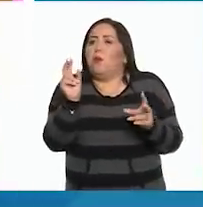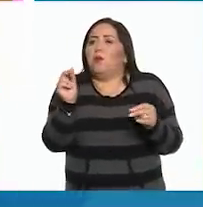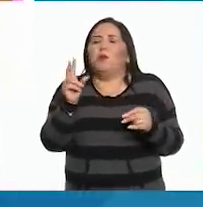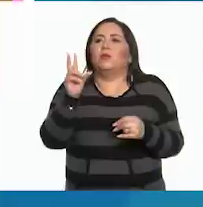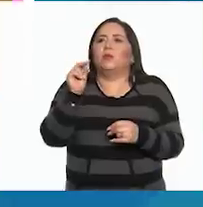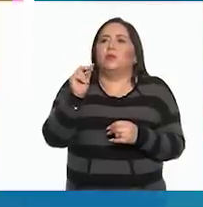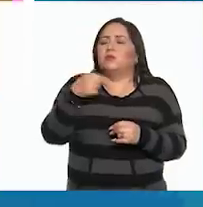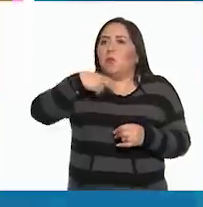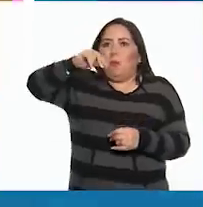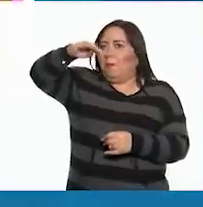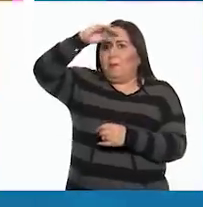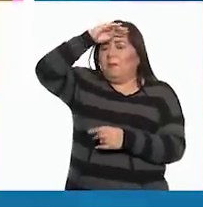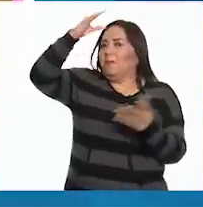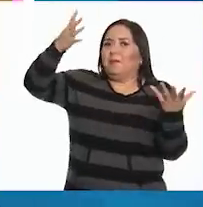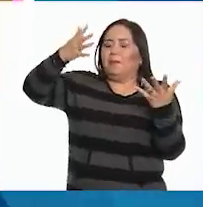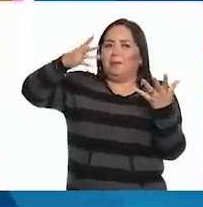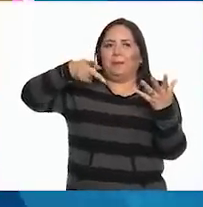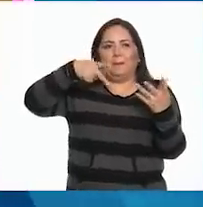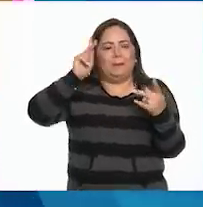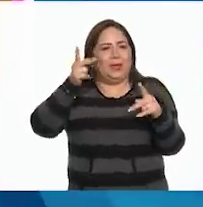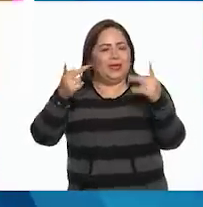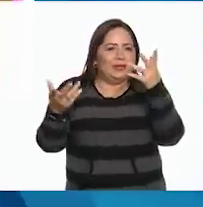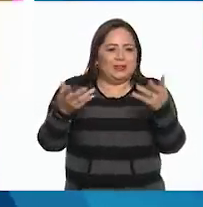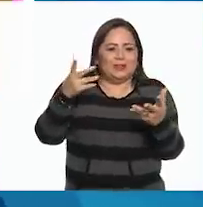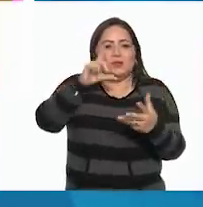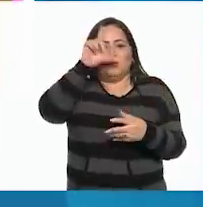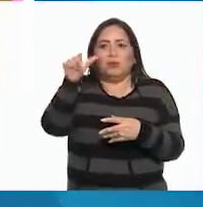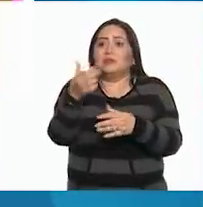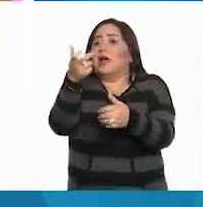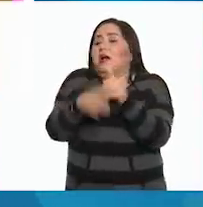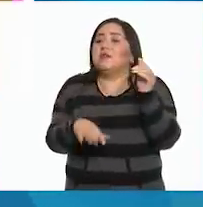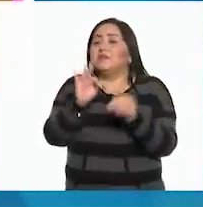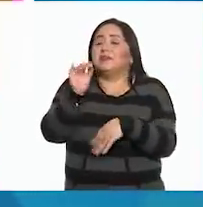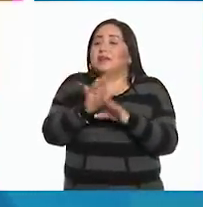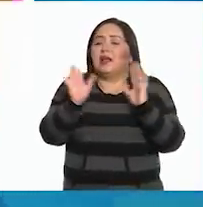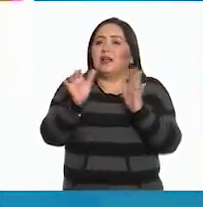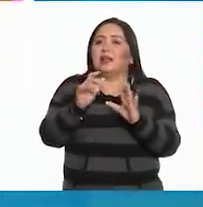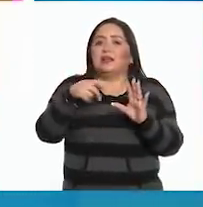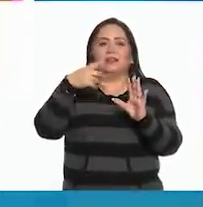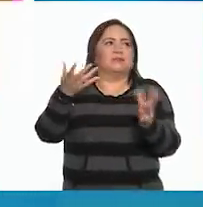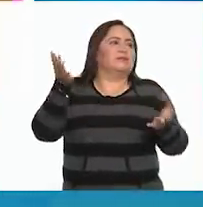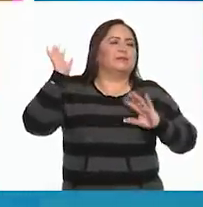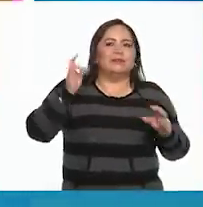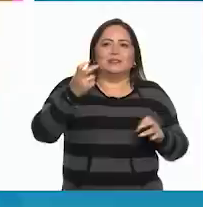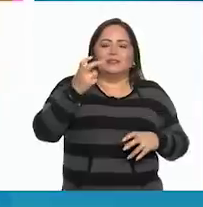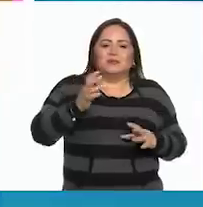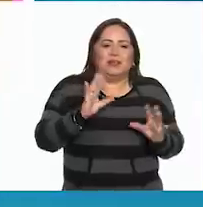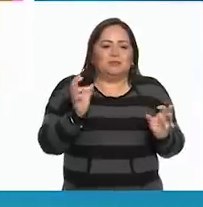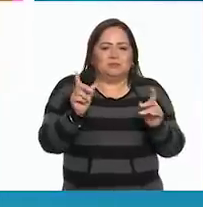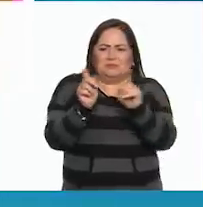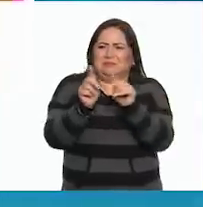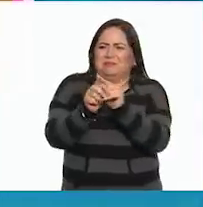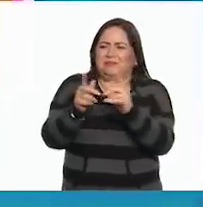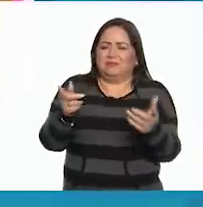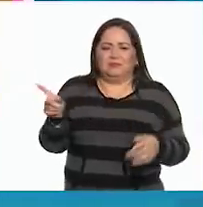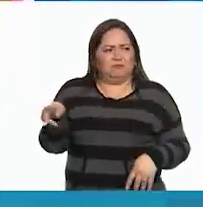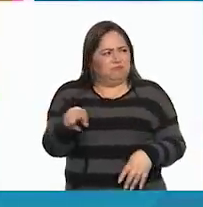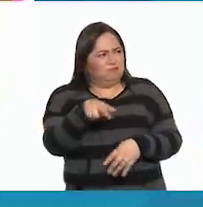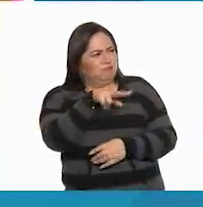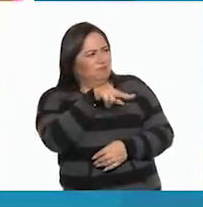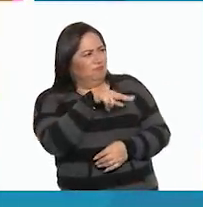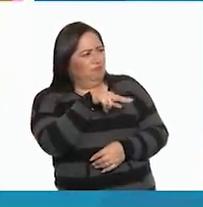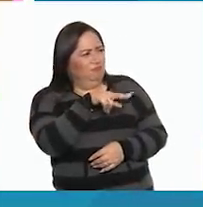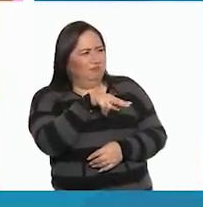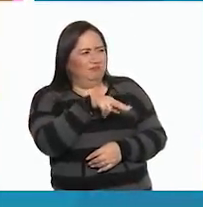No me lo esperaba, no, pues, y luego se acabó, y los créditos, no, hombre, eso también me